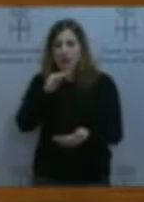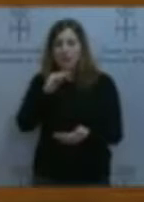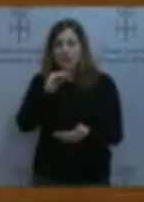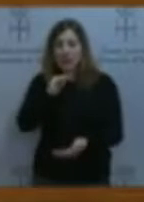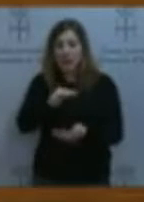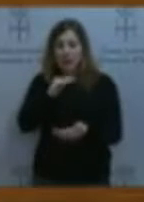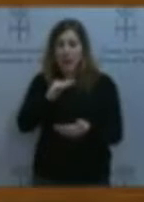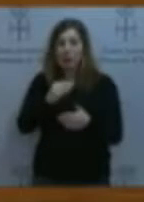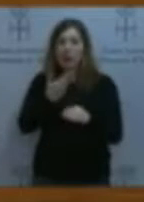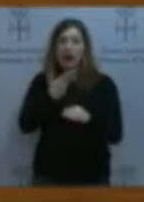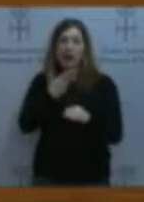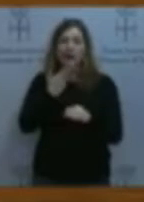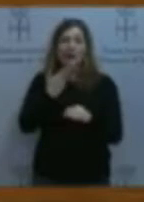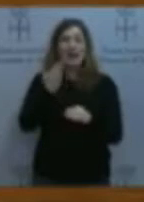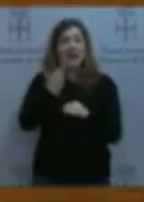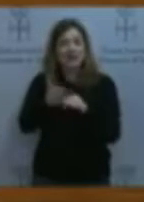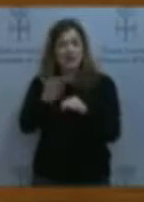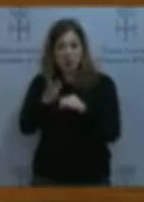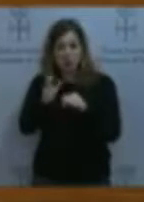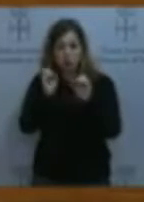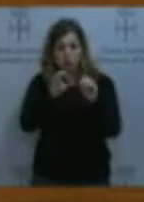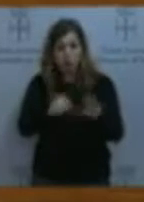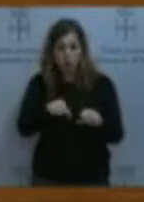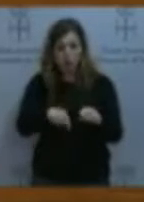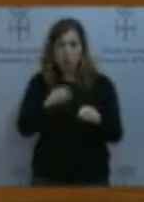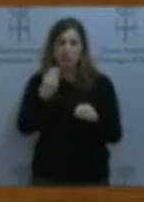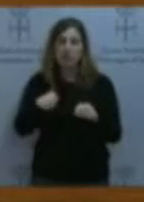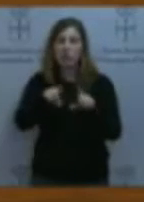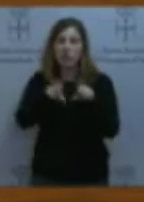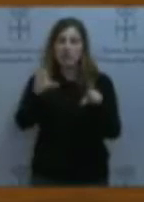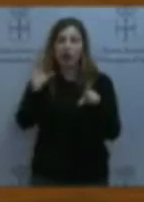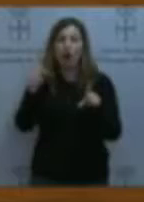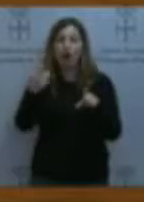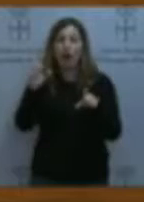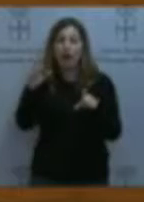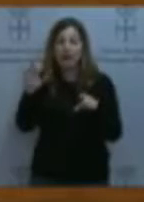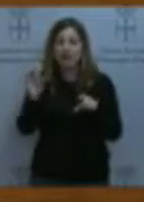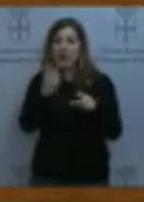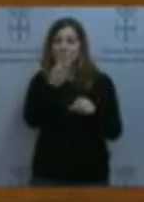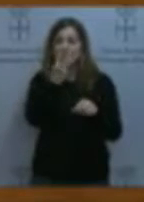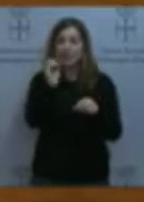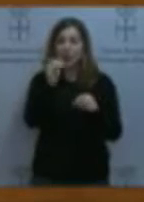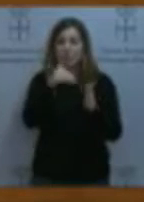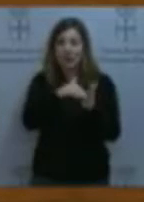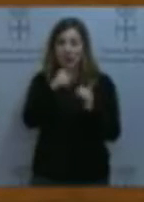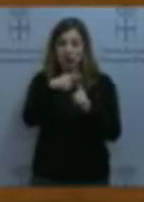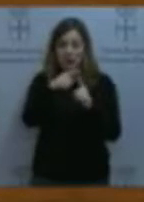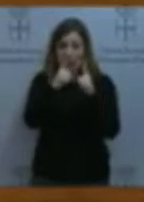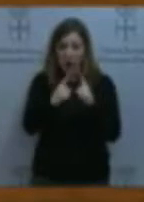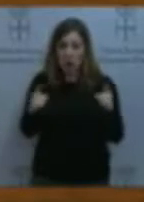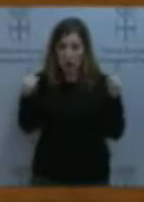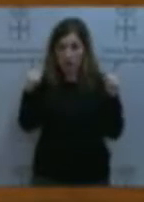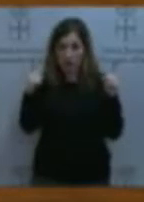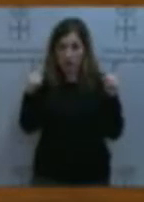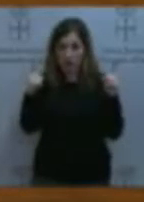instalaciones de Cogersa, la cual tiene capacidad para 30.000 toneladas anuales de tratamiento de materia orgánica y actualmente está tratando 1.000